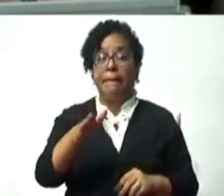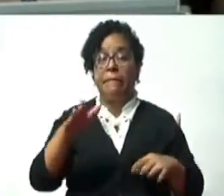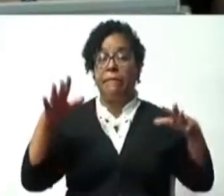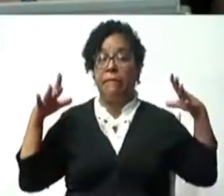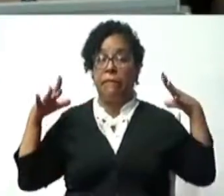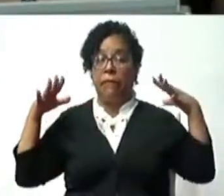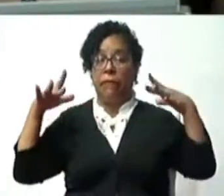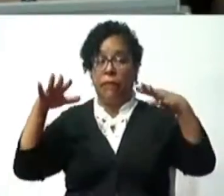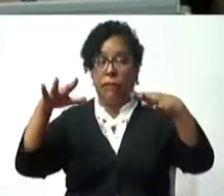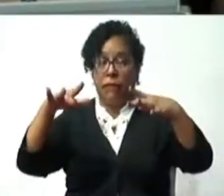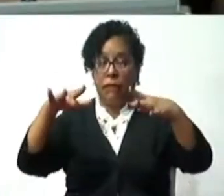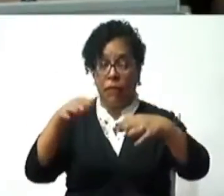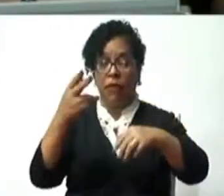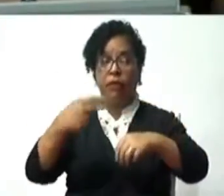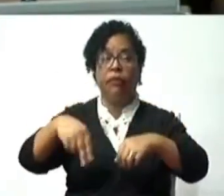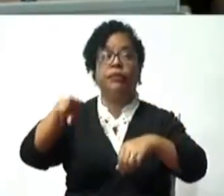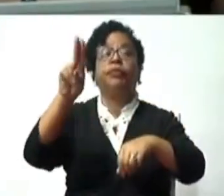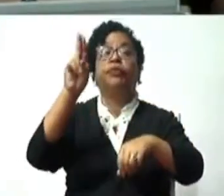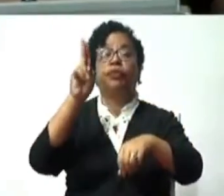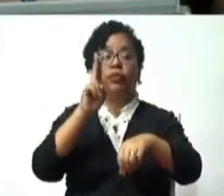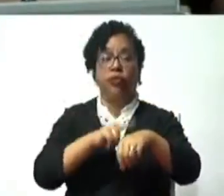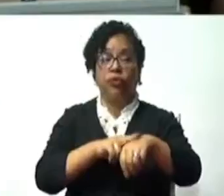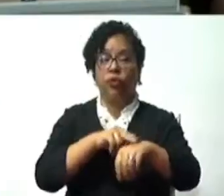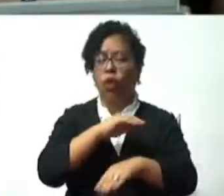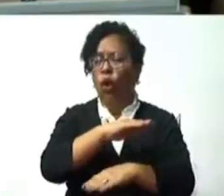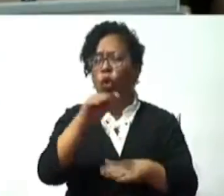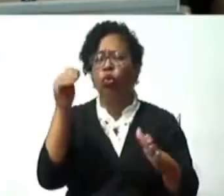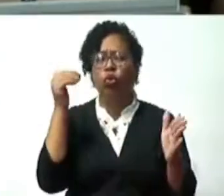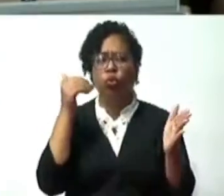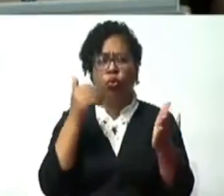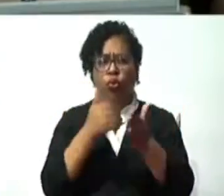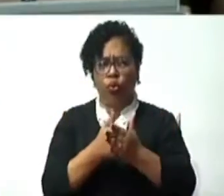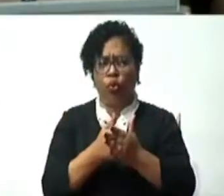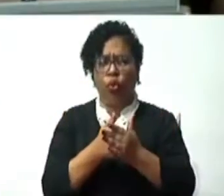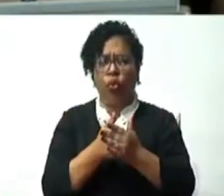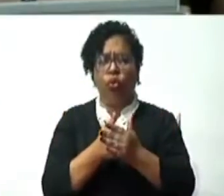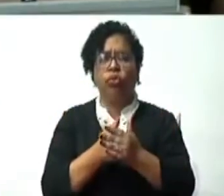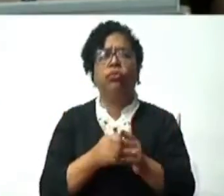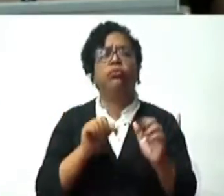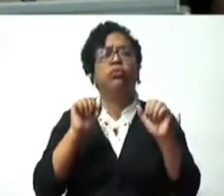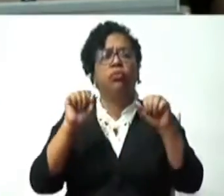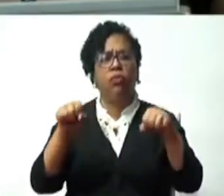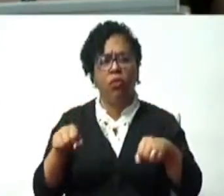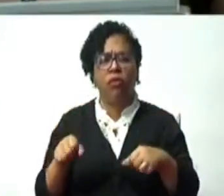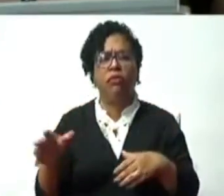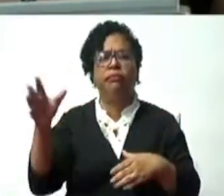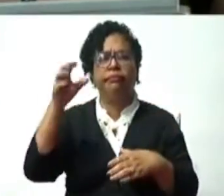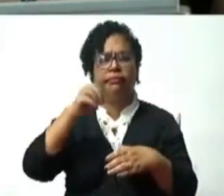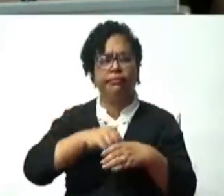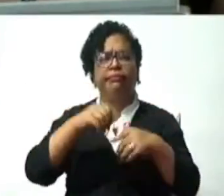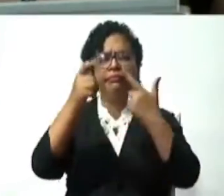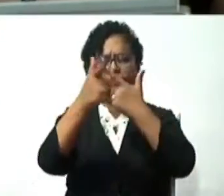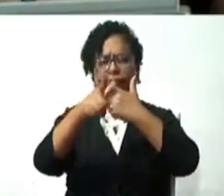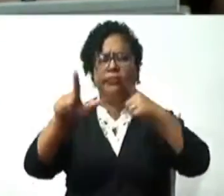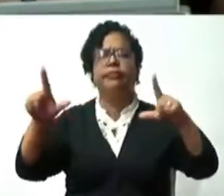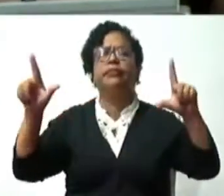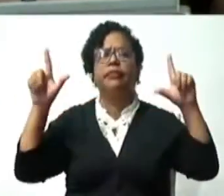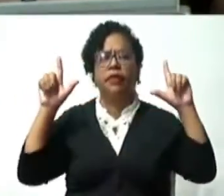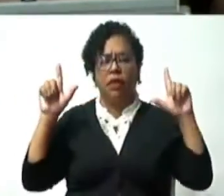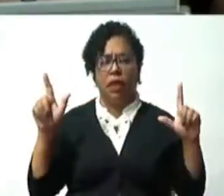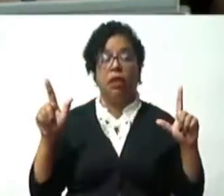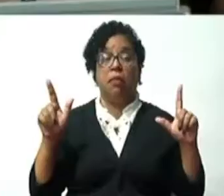los compatriotas podrán participar libremente por las posiciones que